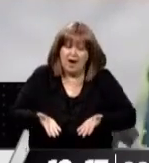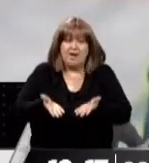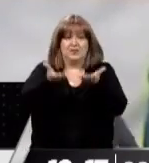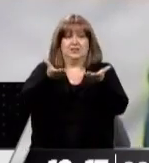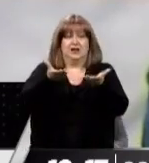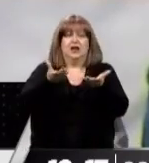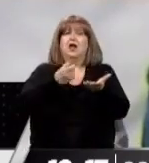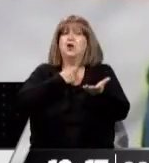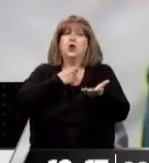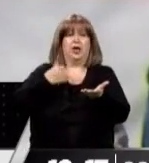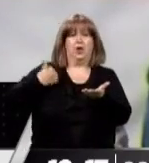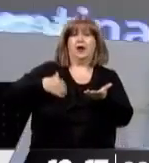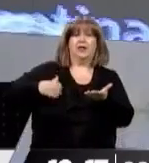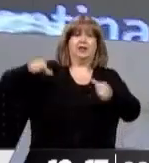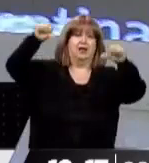y no vuelva a caerse.